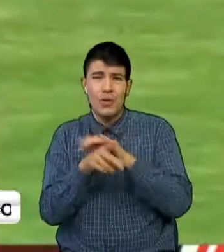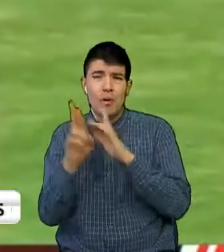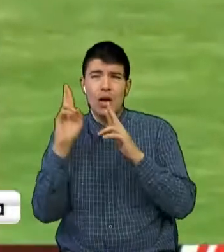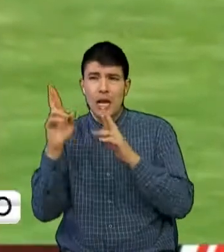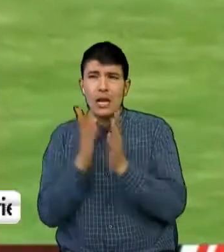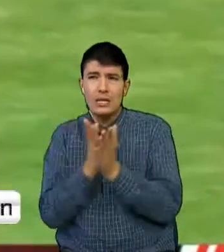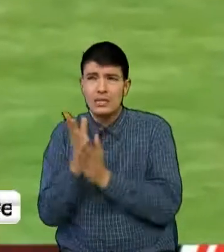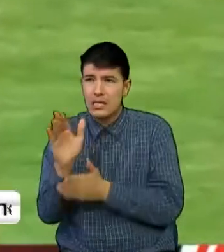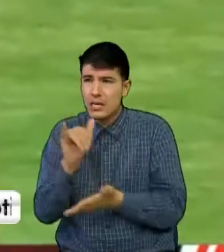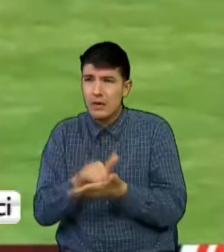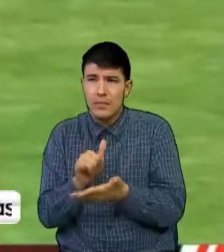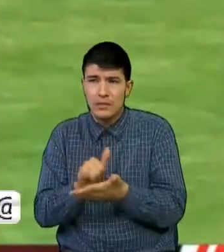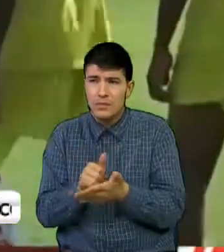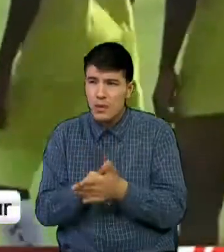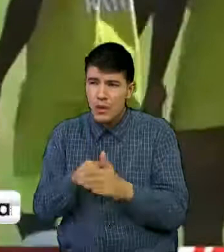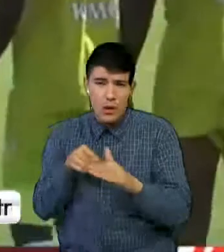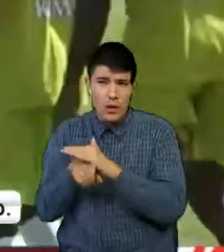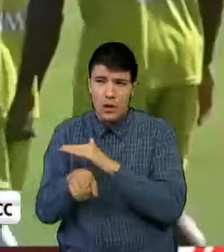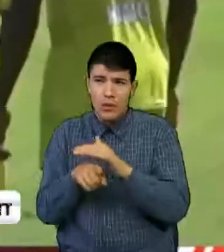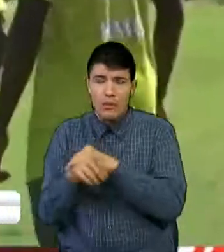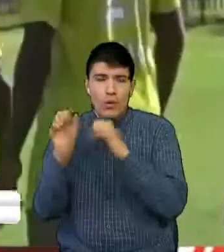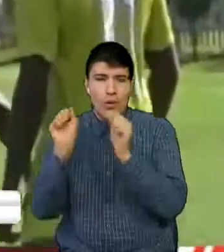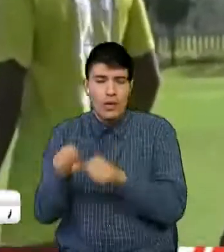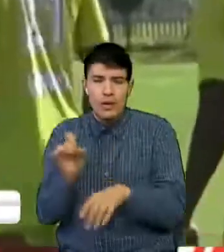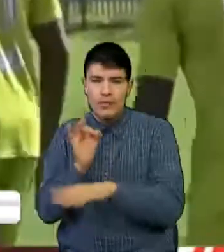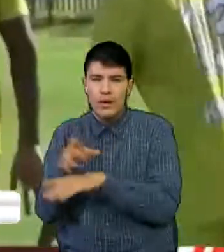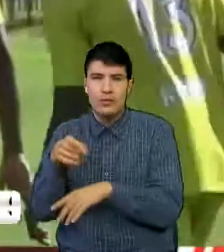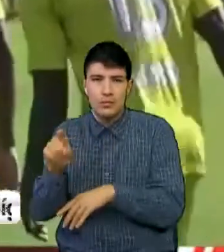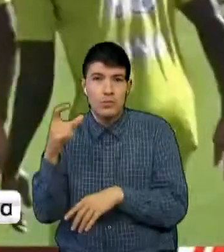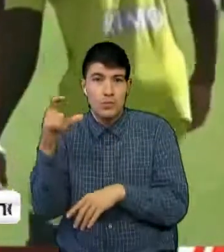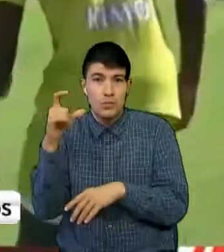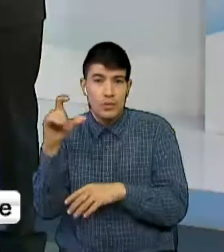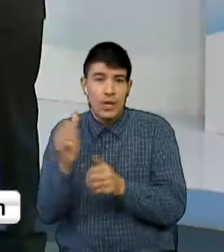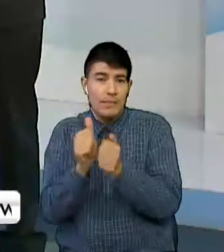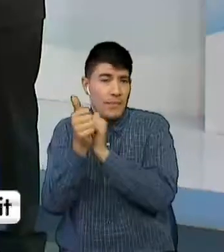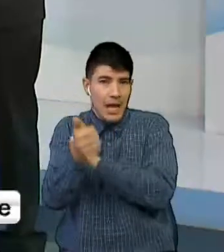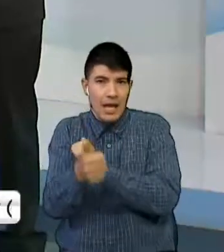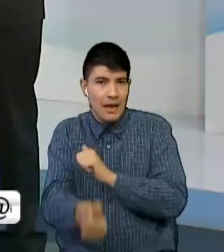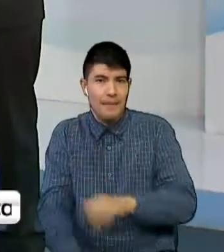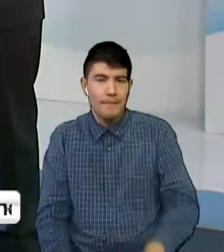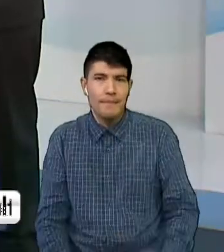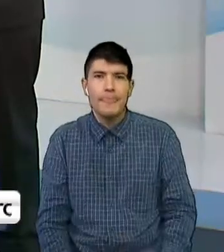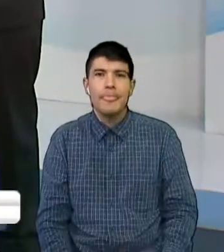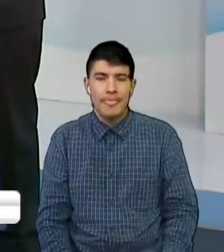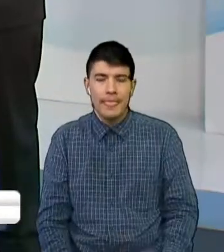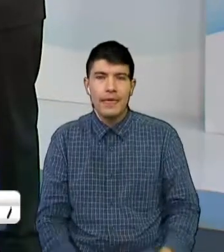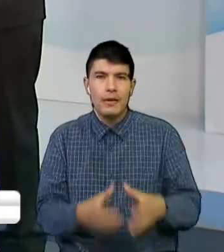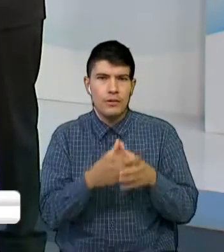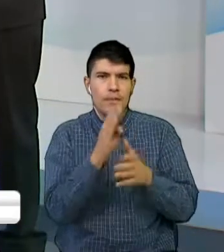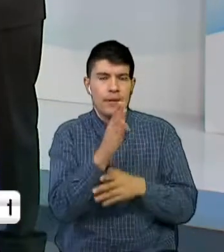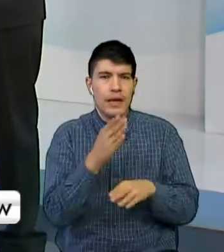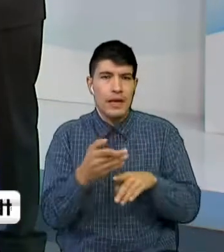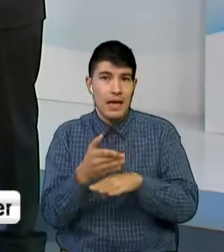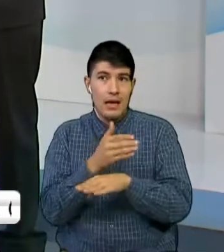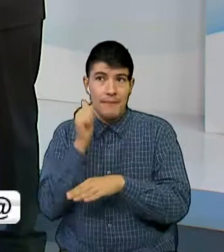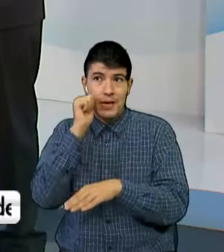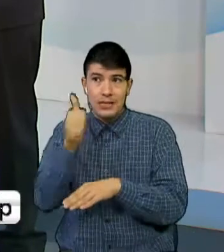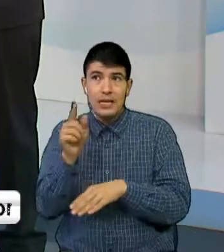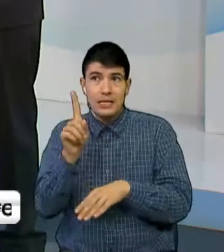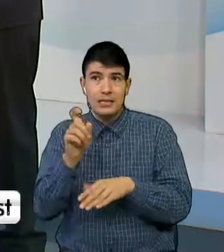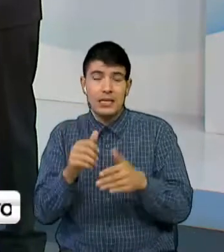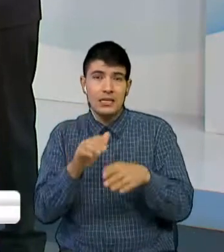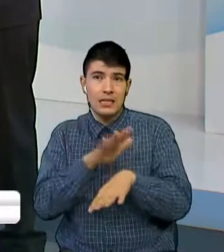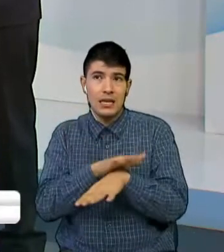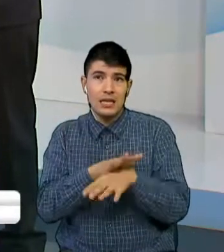seguir por la senda del gol para remolcar al cúcuta a las semifinales eso por el torneo de la b pero antes mañana a partir de las seis de la tarde